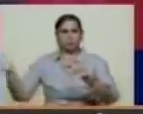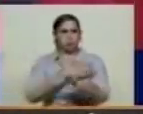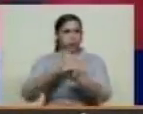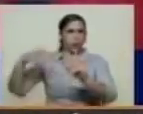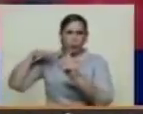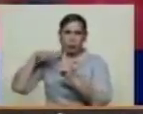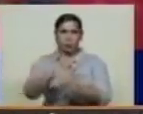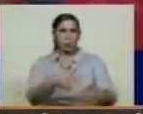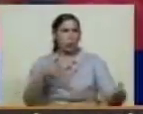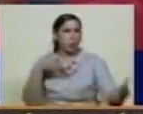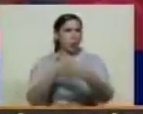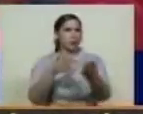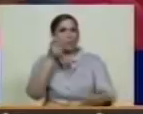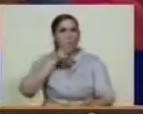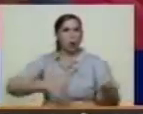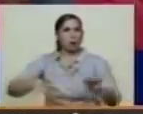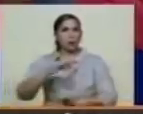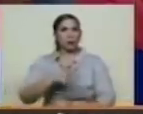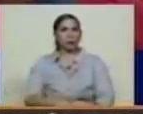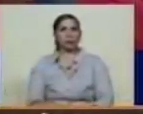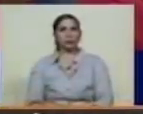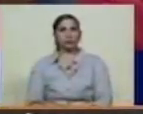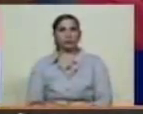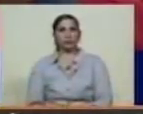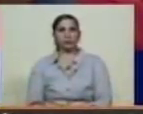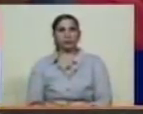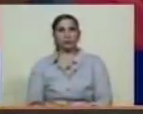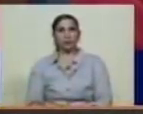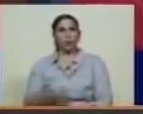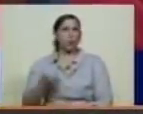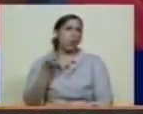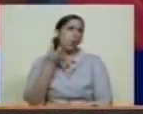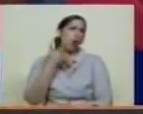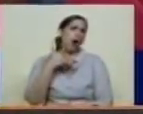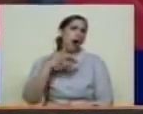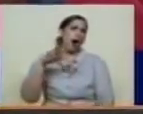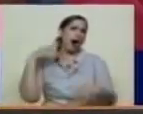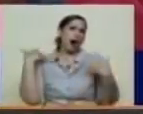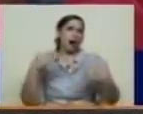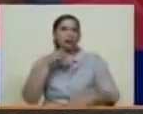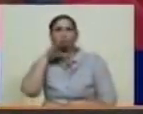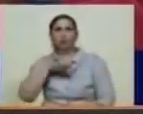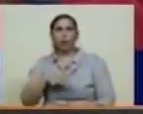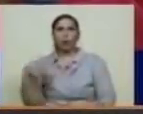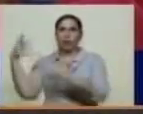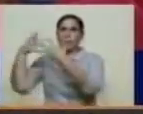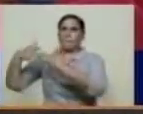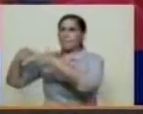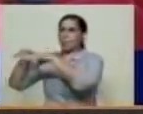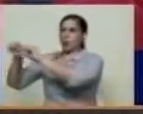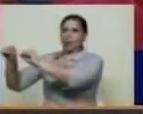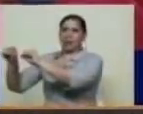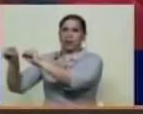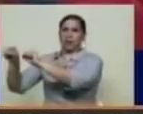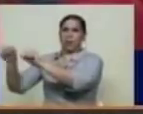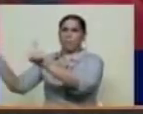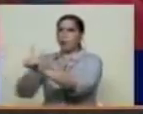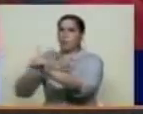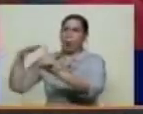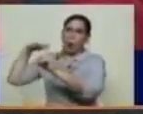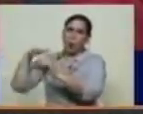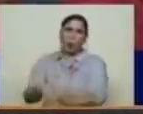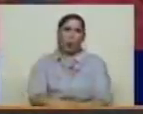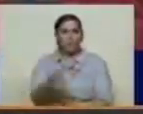quieren ser libres. Hemos visto cuántas historias del imperialismo atacando pueblos, aquí mismo en